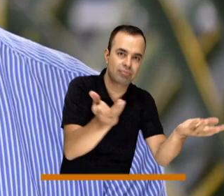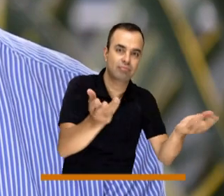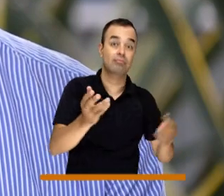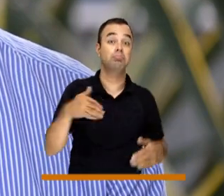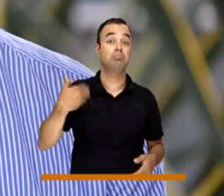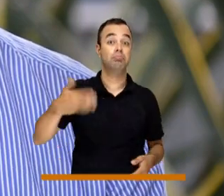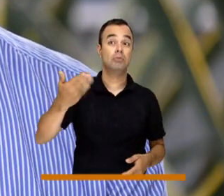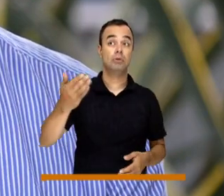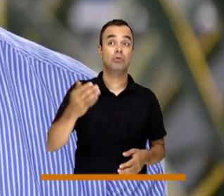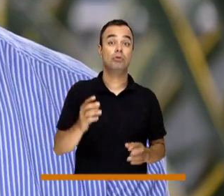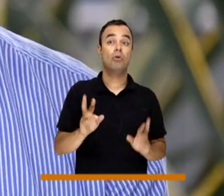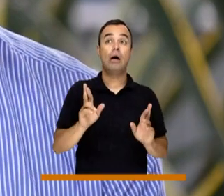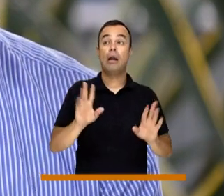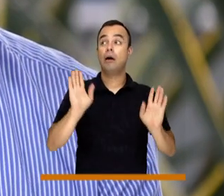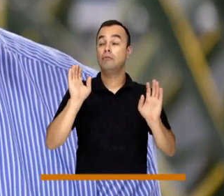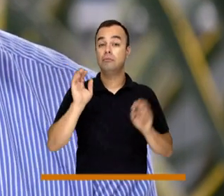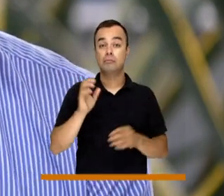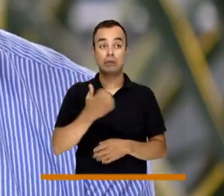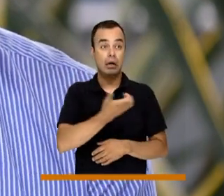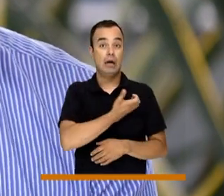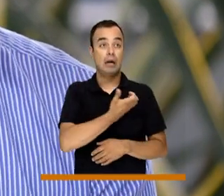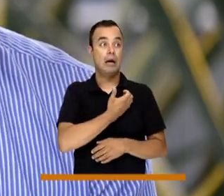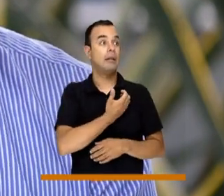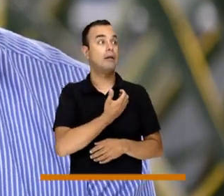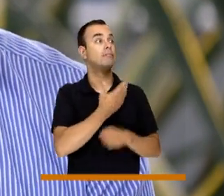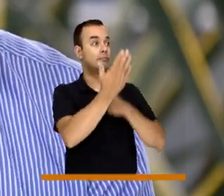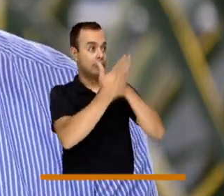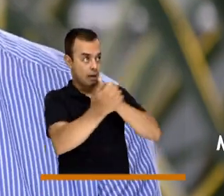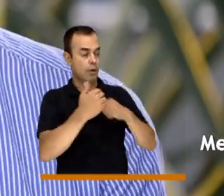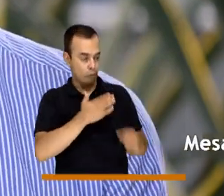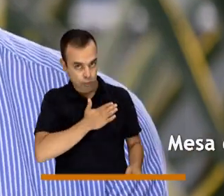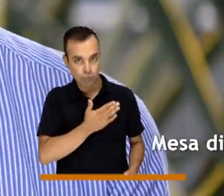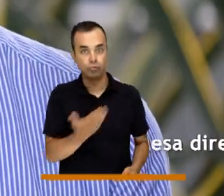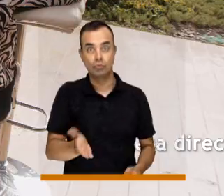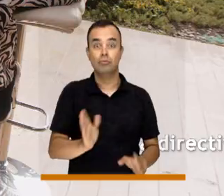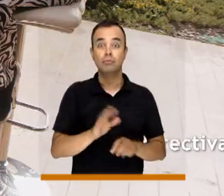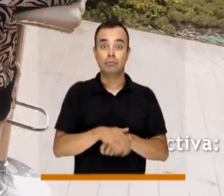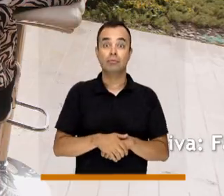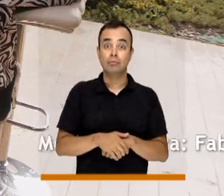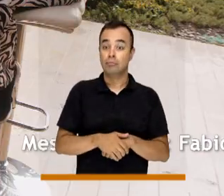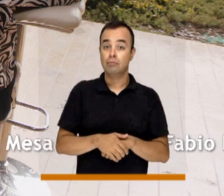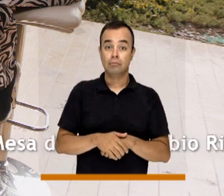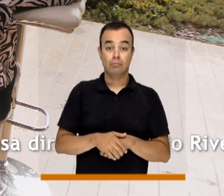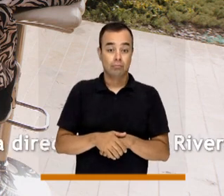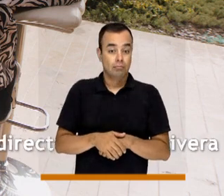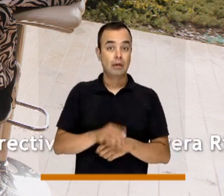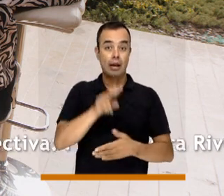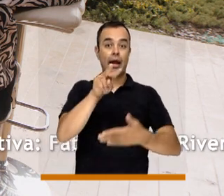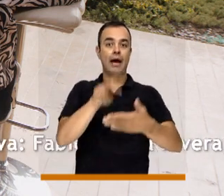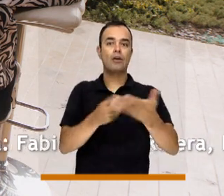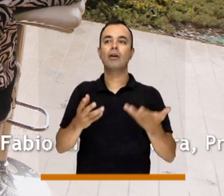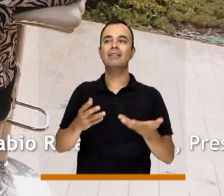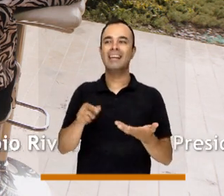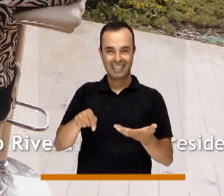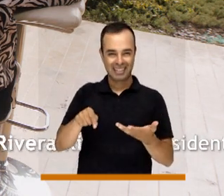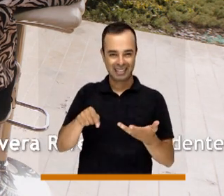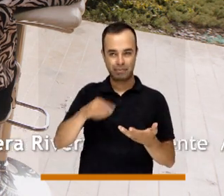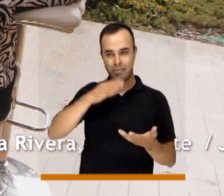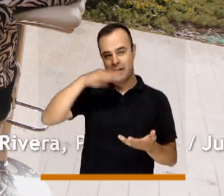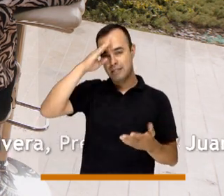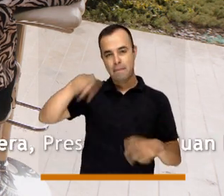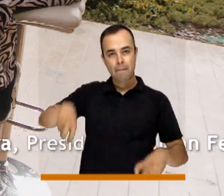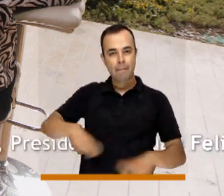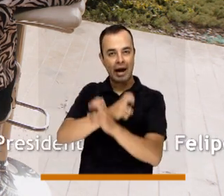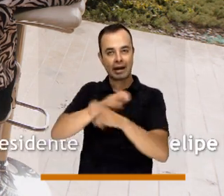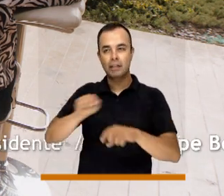que el día de mañana un alcalde de Medellín se sentara a hacer cada ciertos días una sesión de lectura en los parques de la ciudad